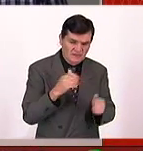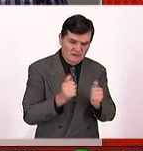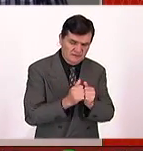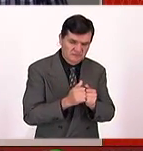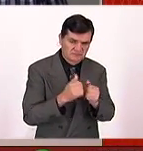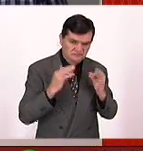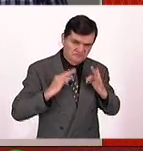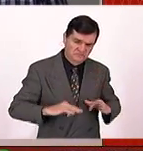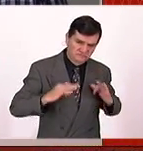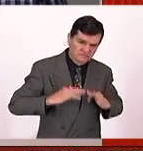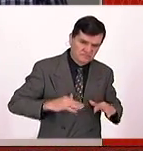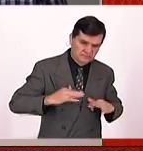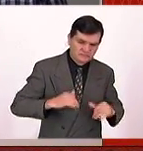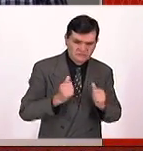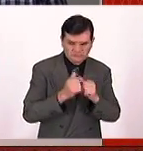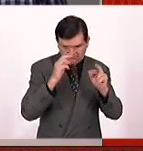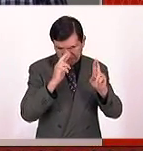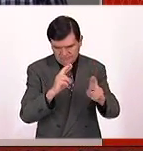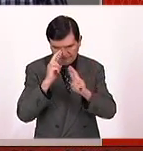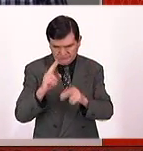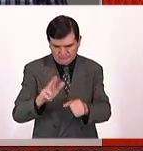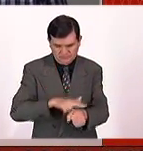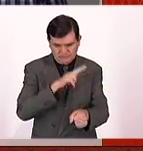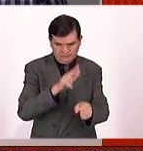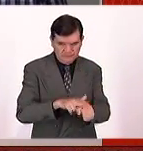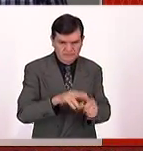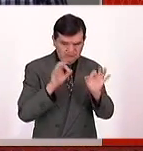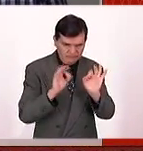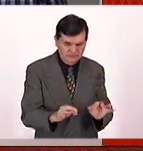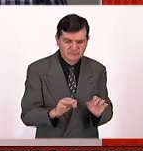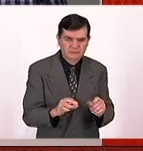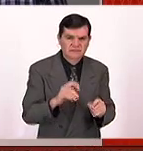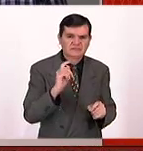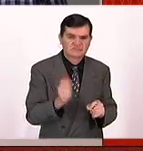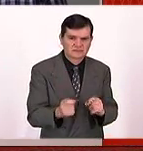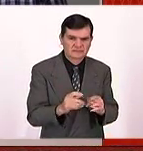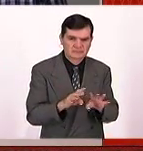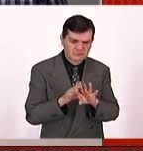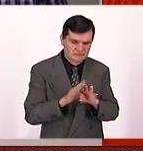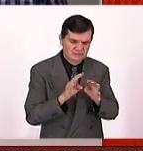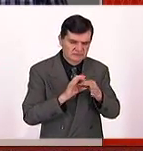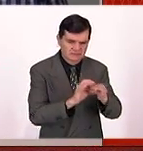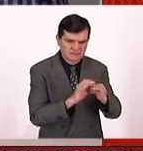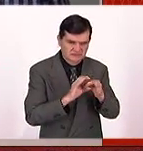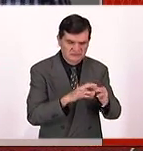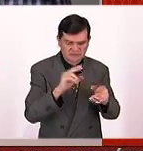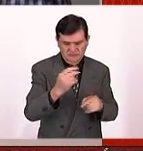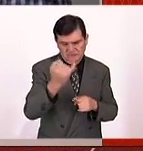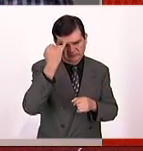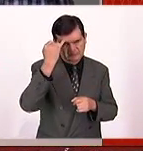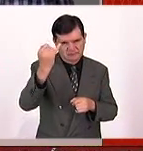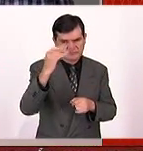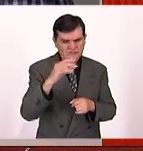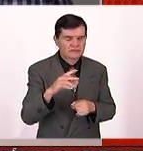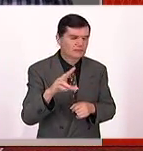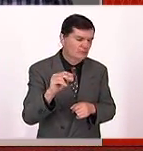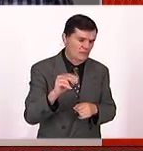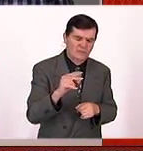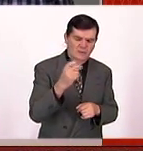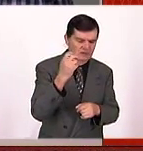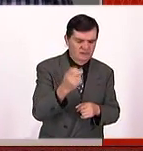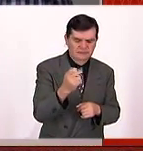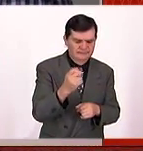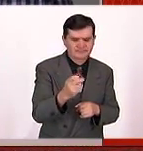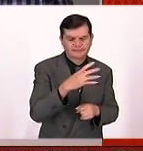cierto bienestar respetando realmente a la naturaleza? Es decir, ¿no es una utopía? No, para nada,